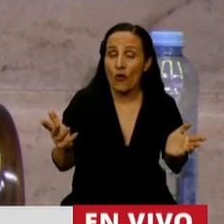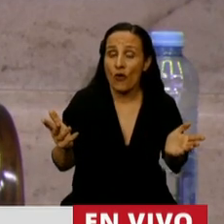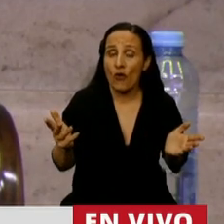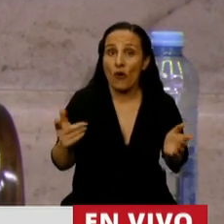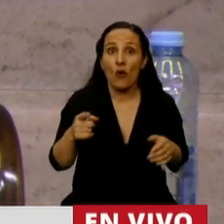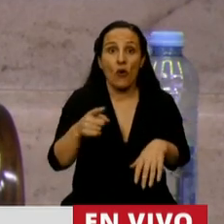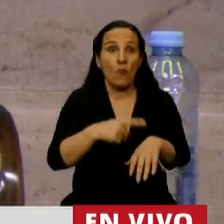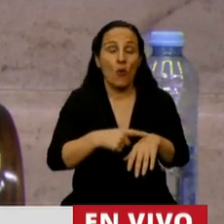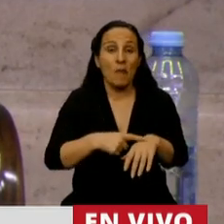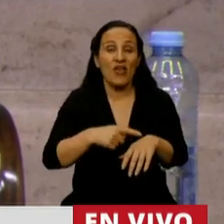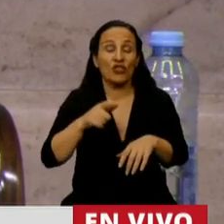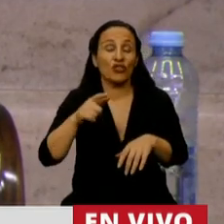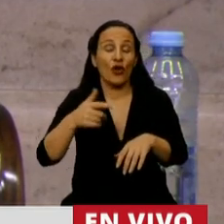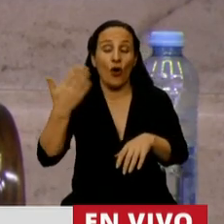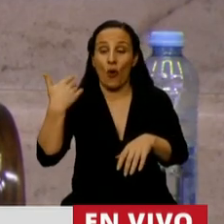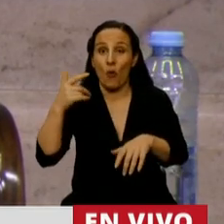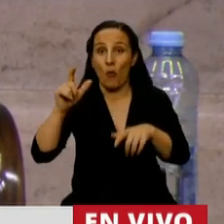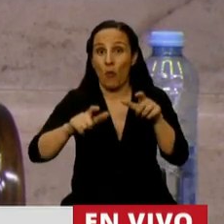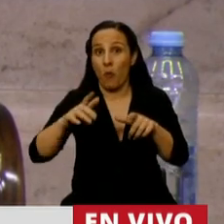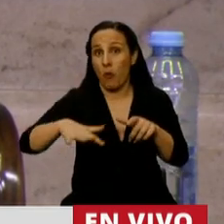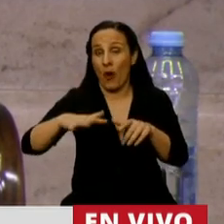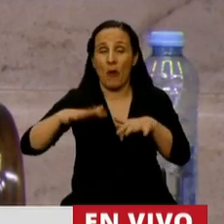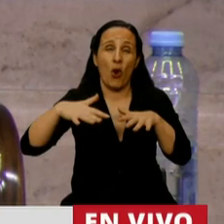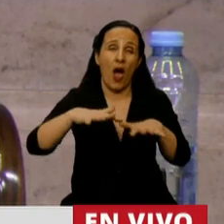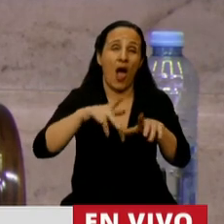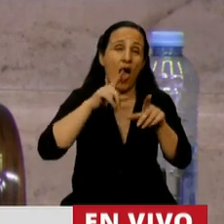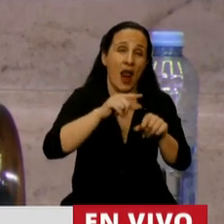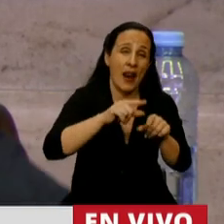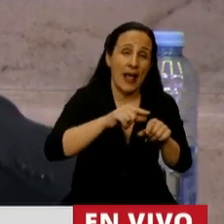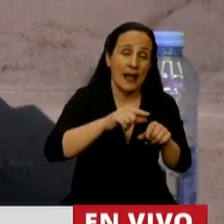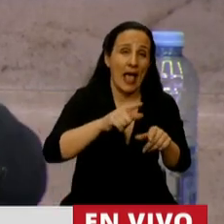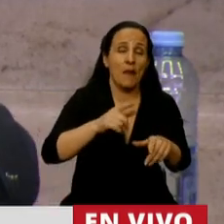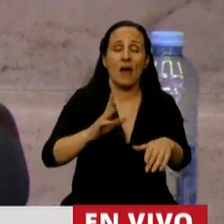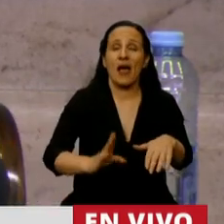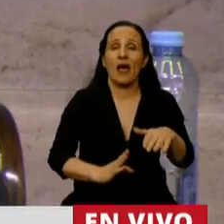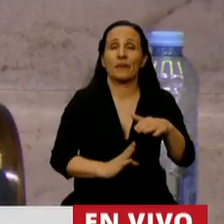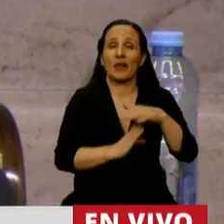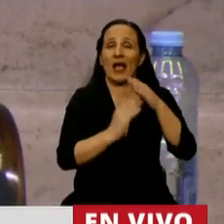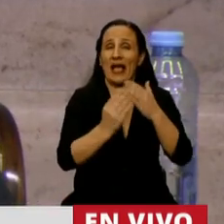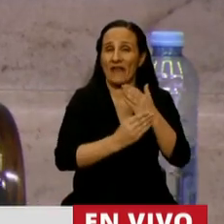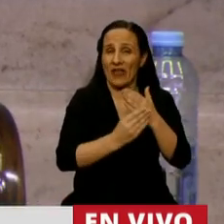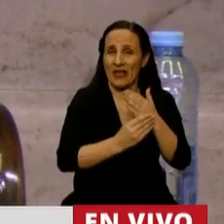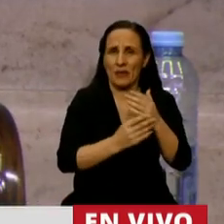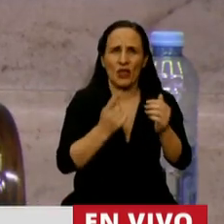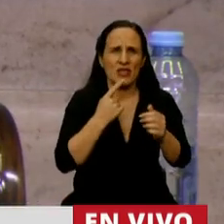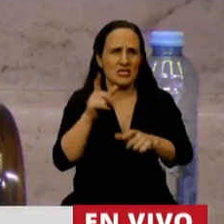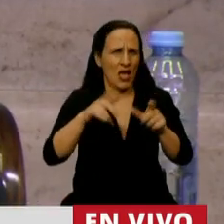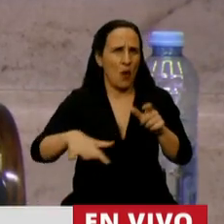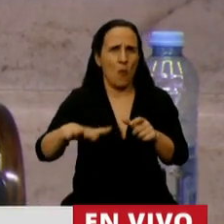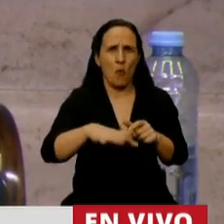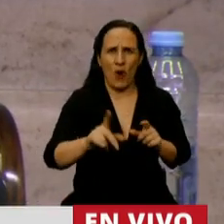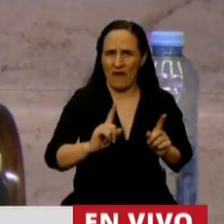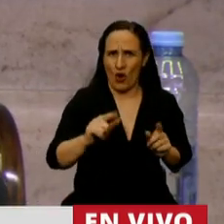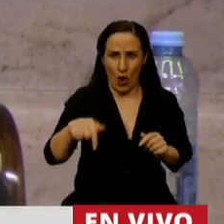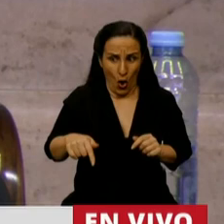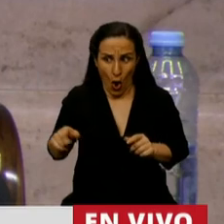cuando el pueblo salió a reclamarle para el jefe de gabinete lo que salió no es el pueblo inclusivo y escuche